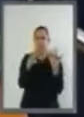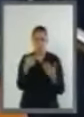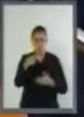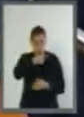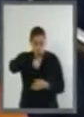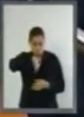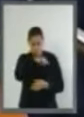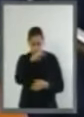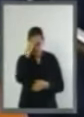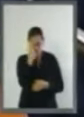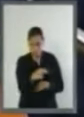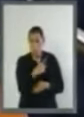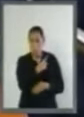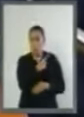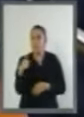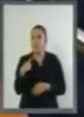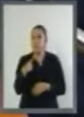establecer